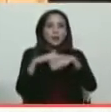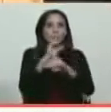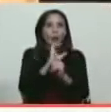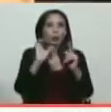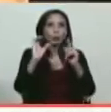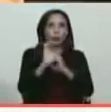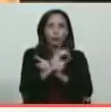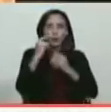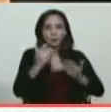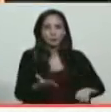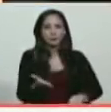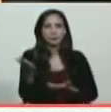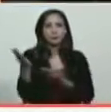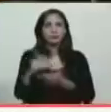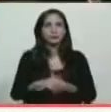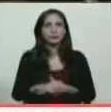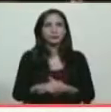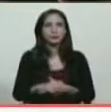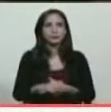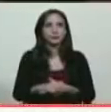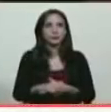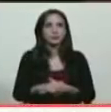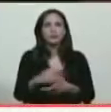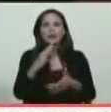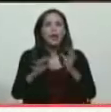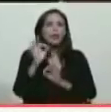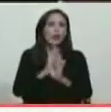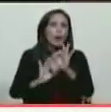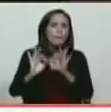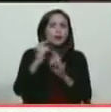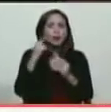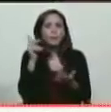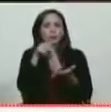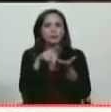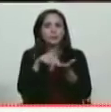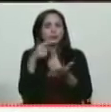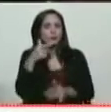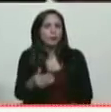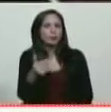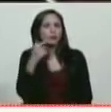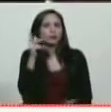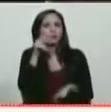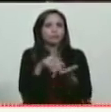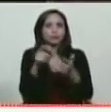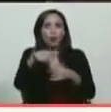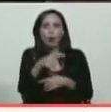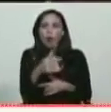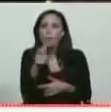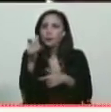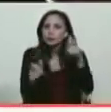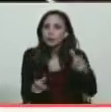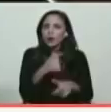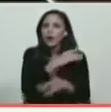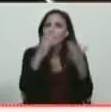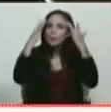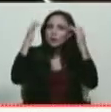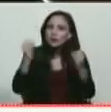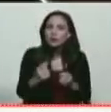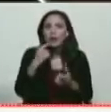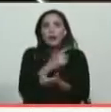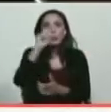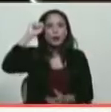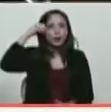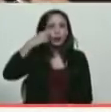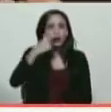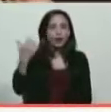Cultural, Jesús Chubby Pérez, para que nos comente además la participación de importantes figuras el día de hoy para recordar esa fecha